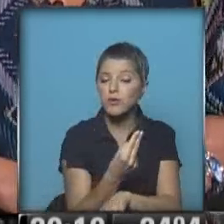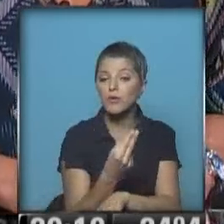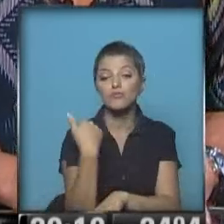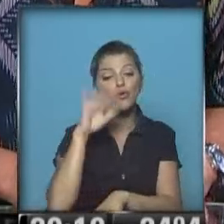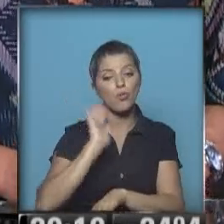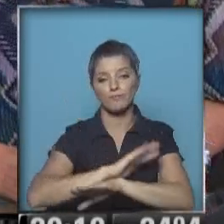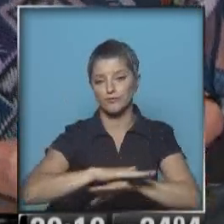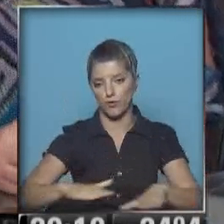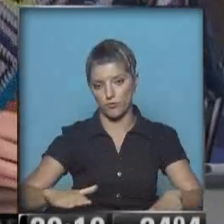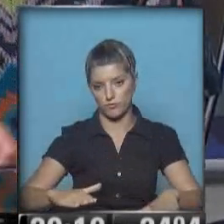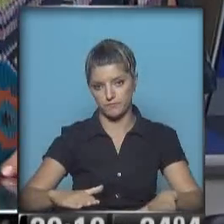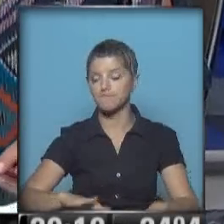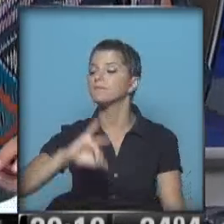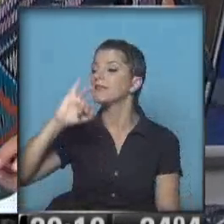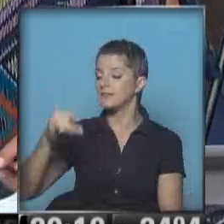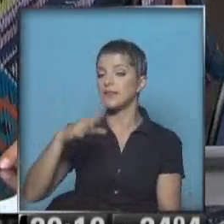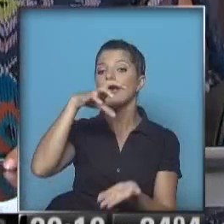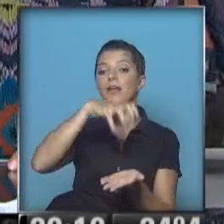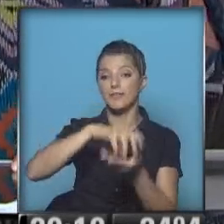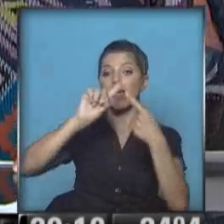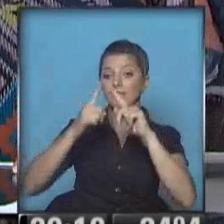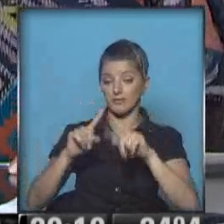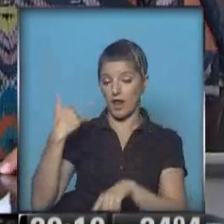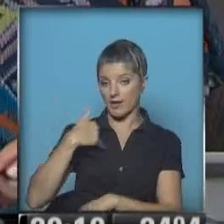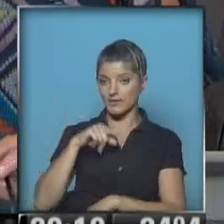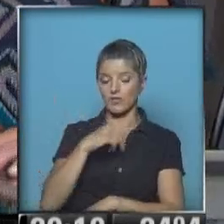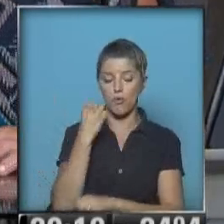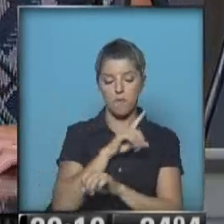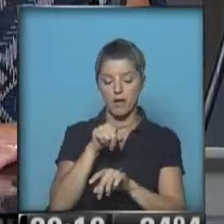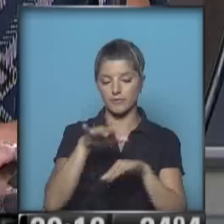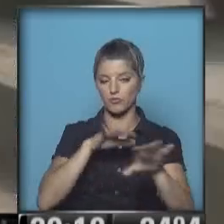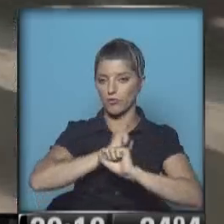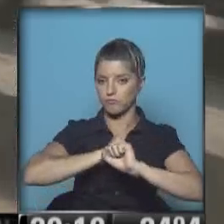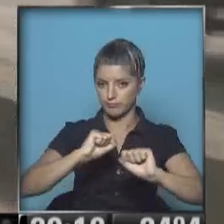son chicos. Así es, la Cancillería argentina repudió este atentado.